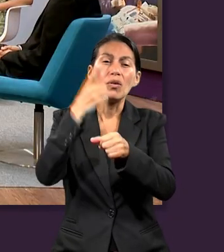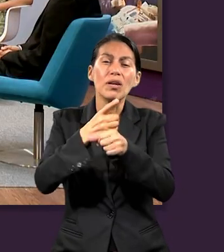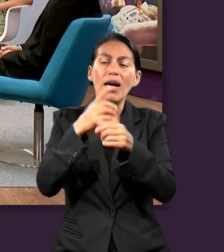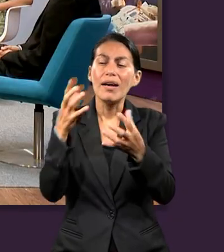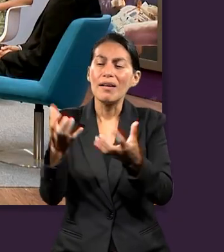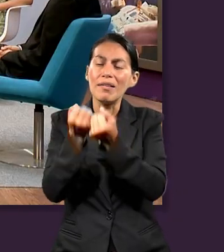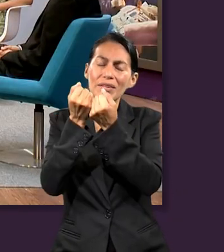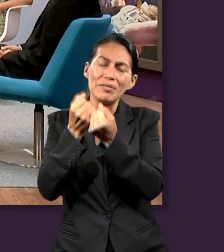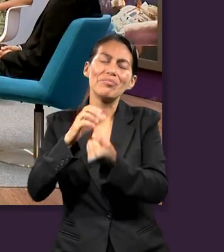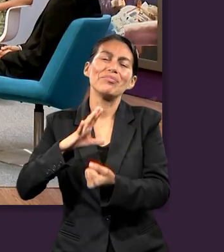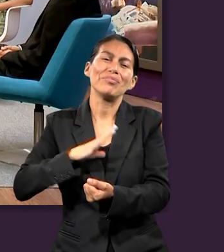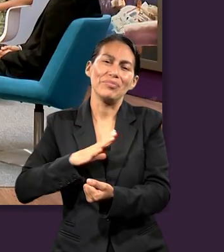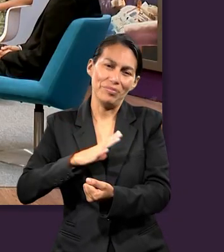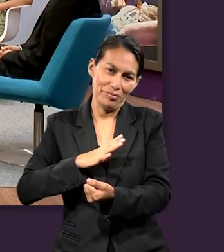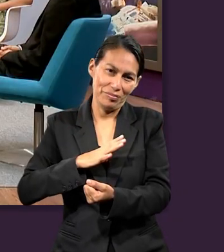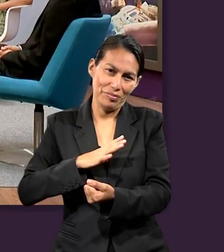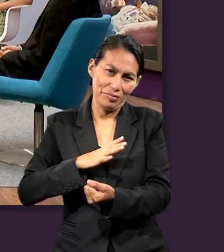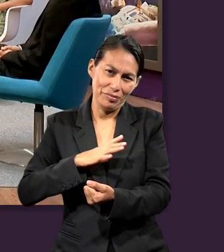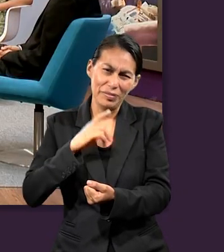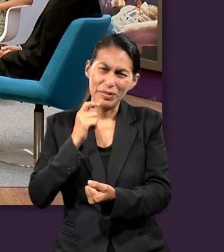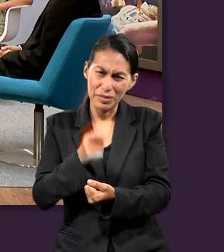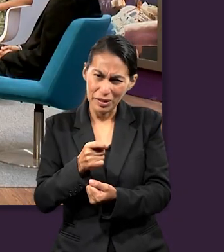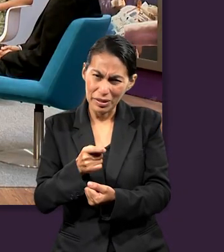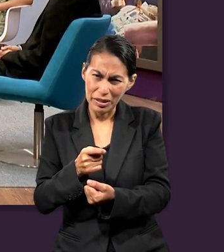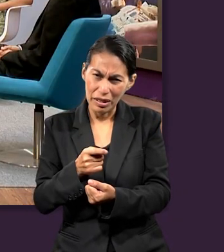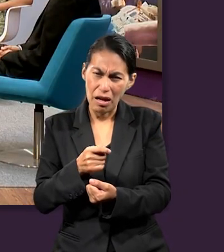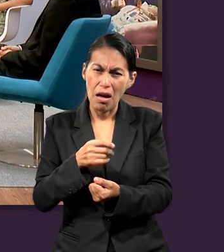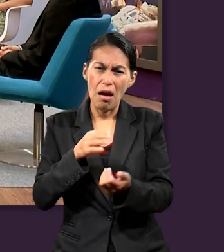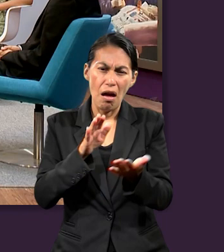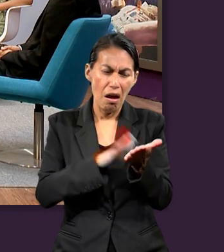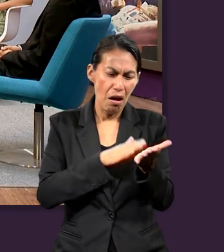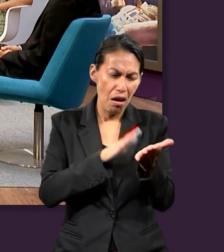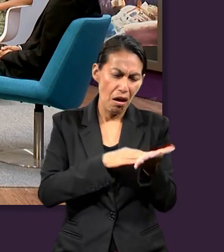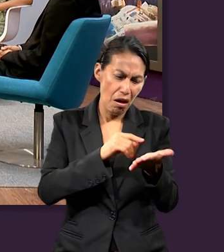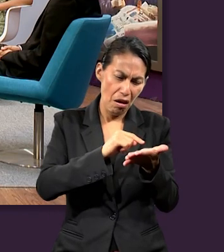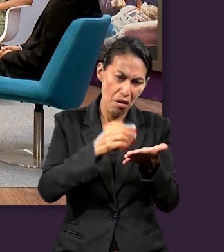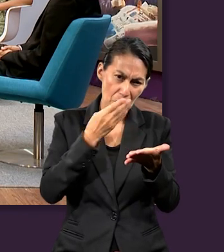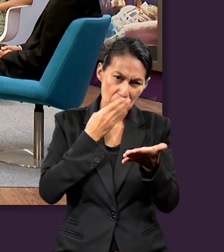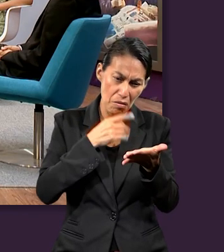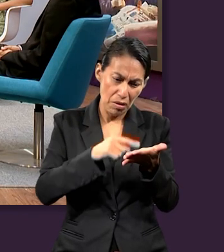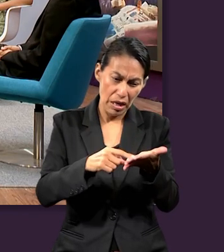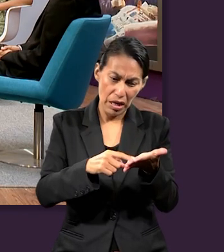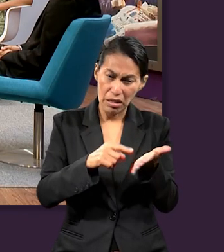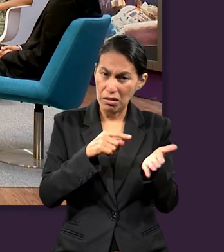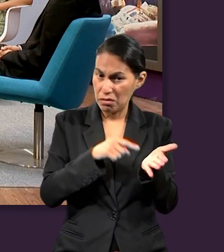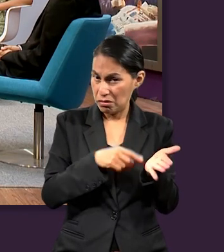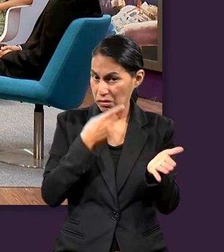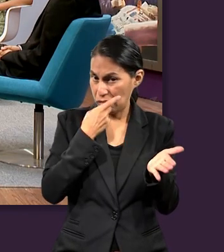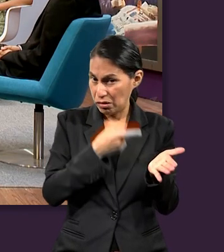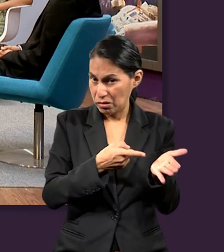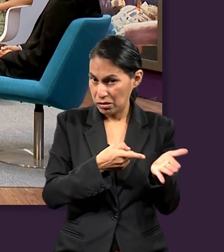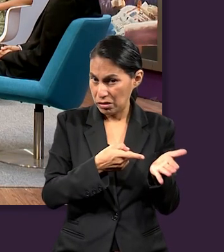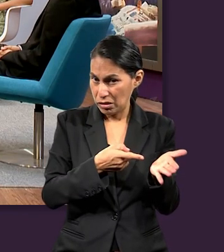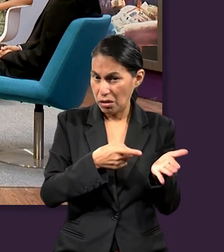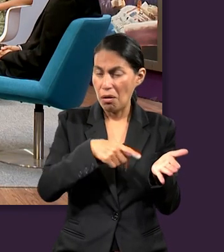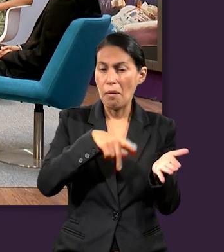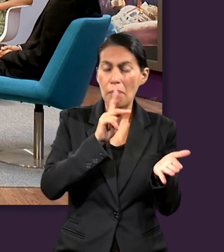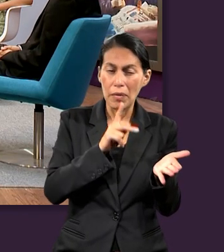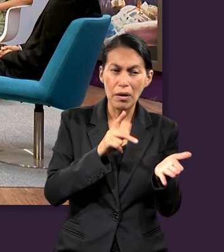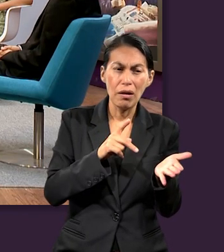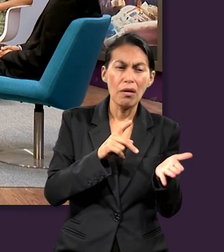Y eso es algo maravilloso porque aunque están descritos los símbolos y los papeles que van a cumplir los personajes en la historia